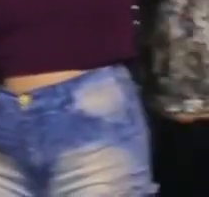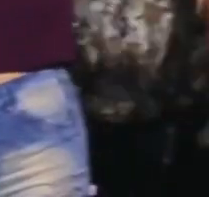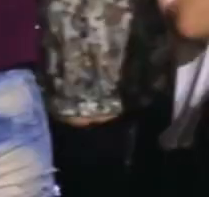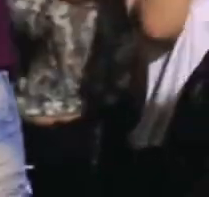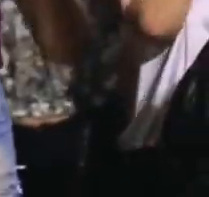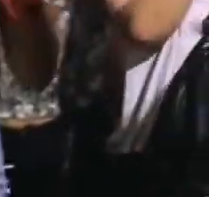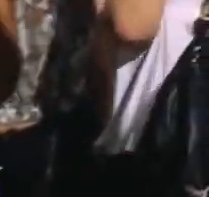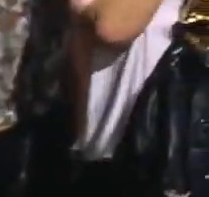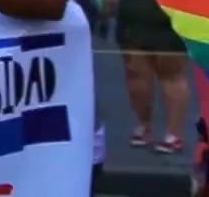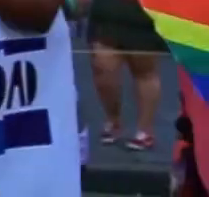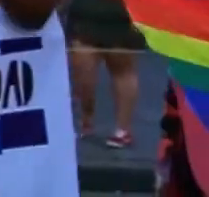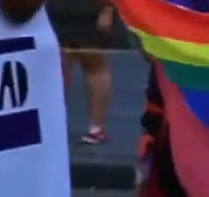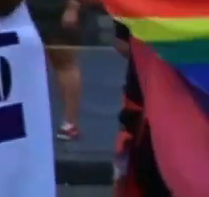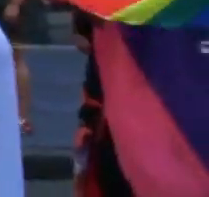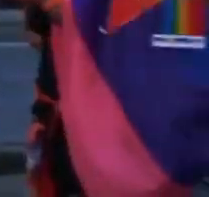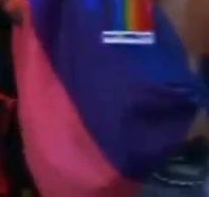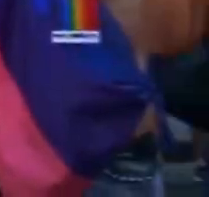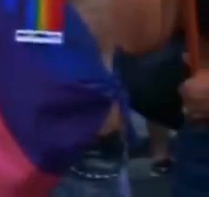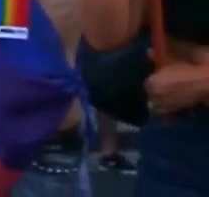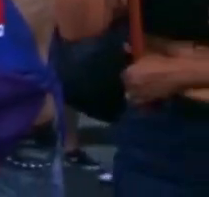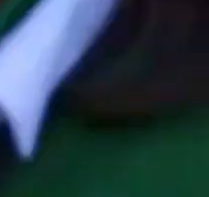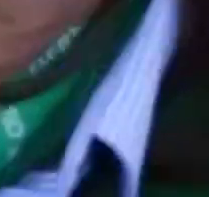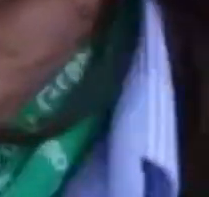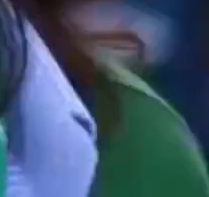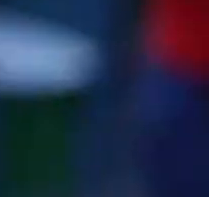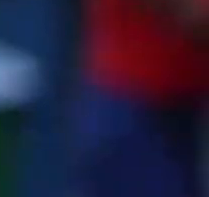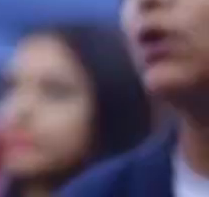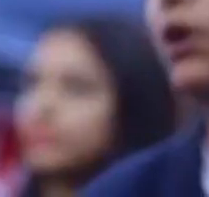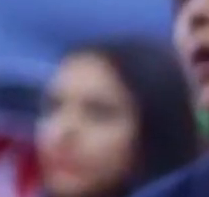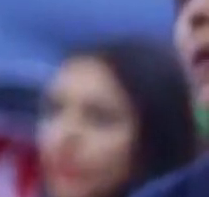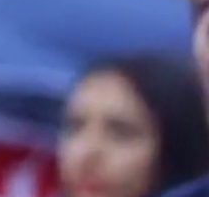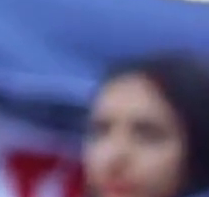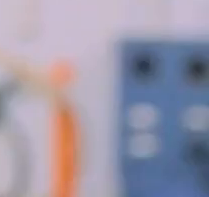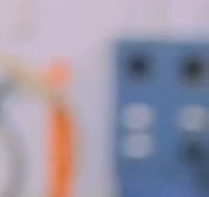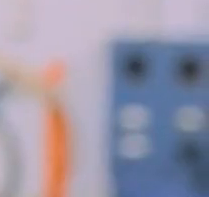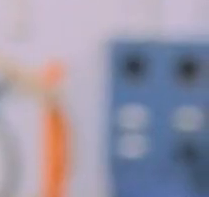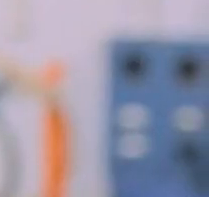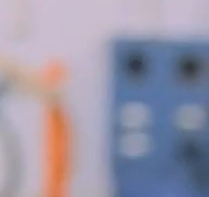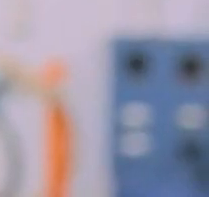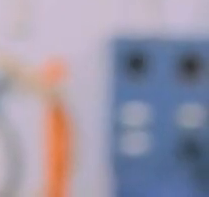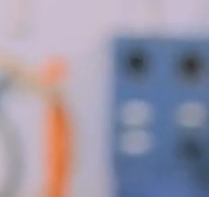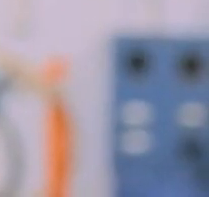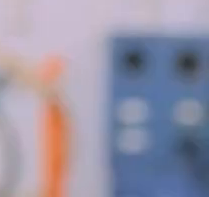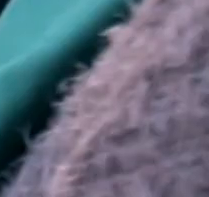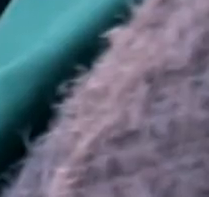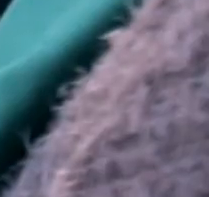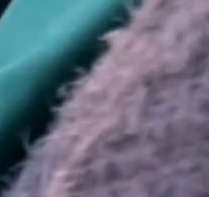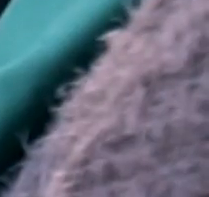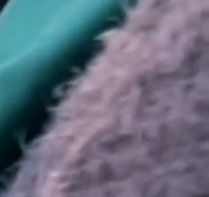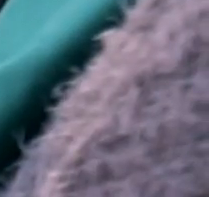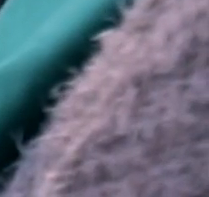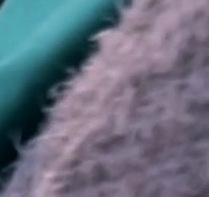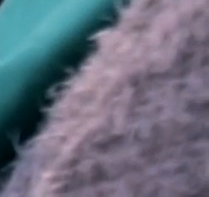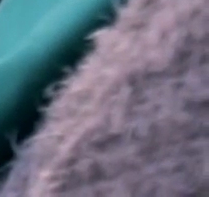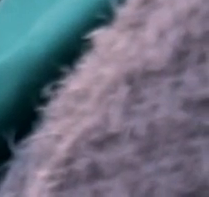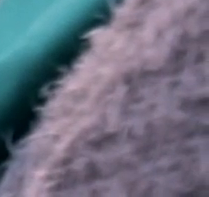lo que hemos conquistado hasta ahora partido porque estando en la calle